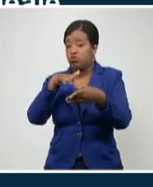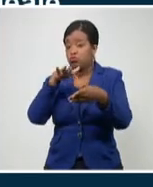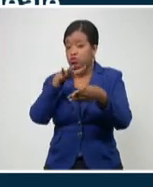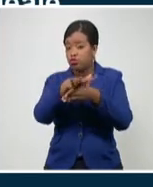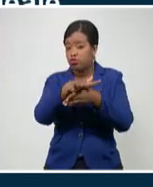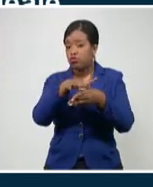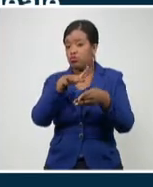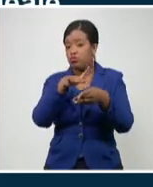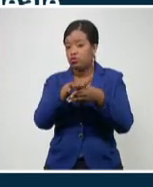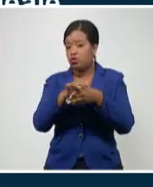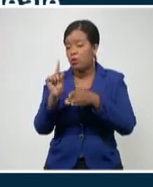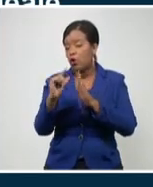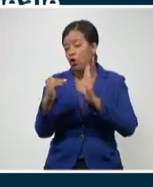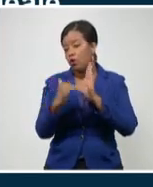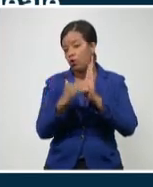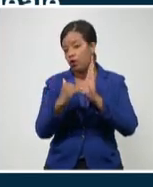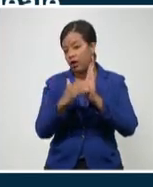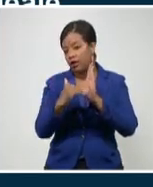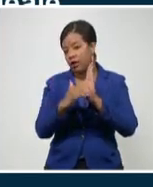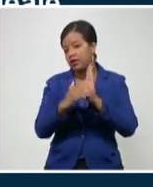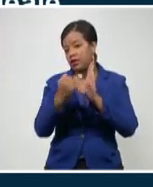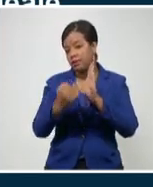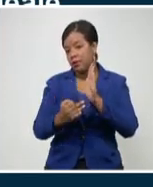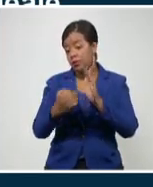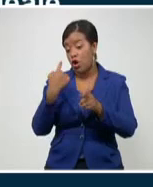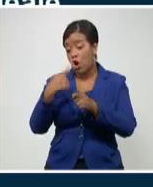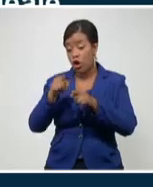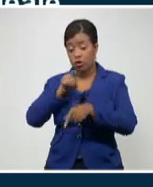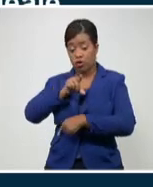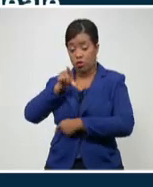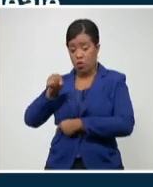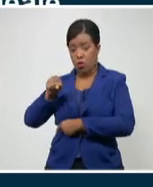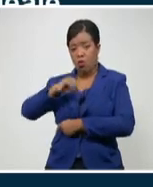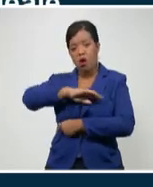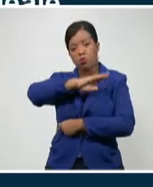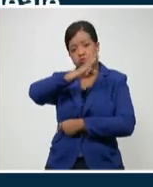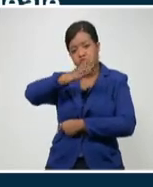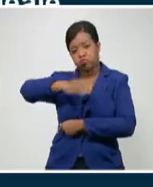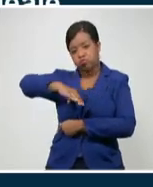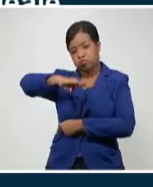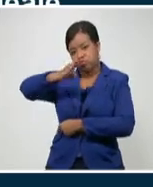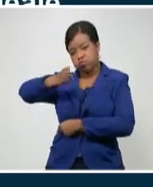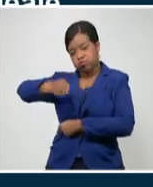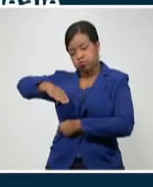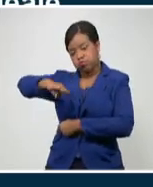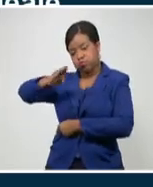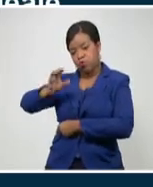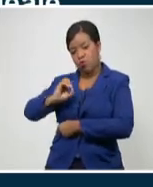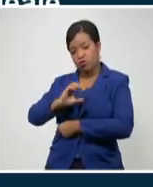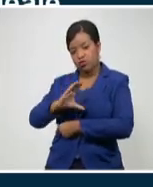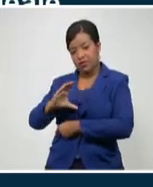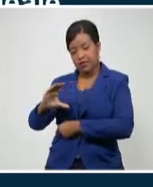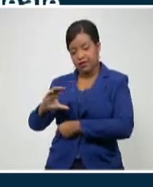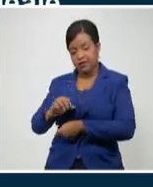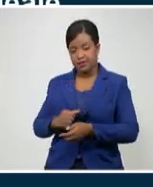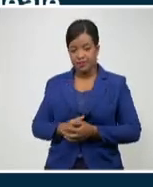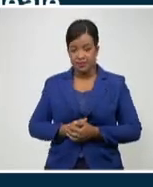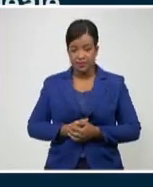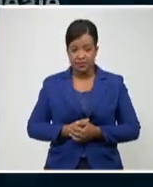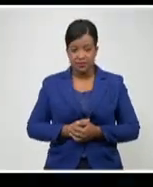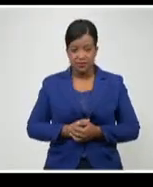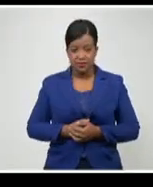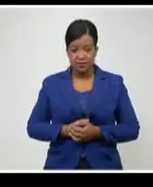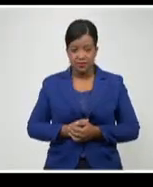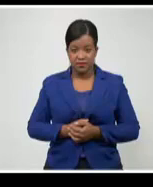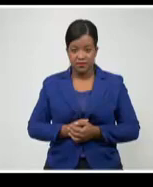poco oleaje en la tarde. En el resto de las costas habrá poco oleaje, excepto en la costa norte de la región occidental, donde la mar estará tranquila. Para